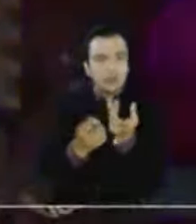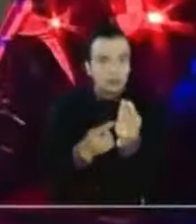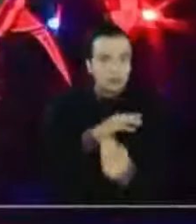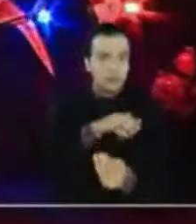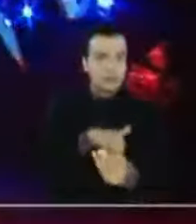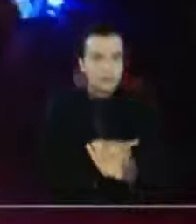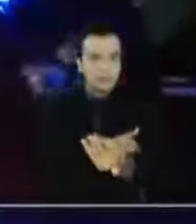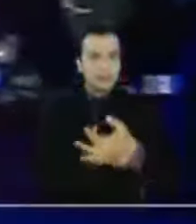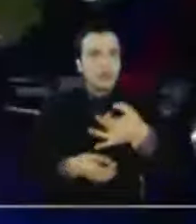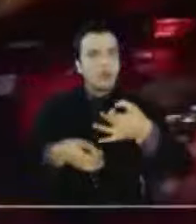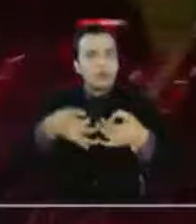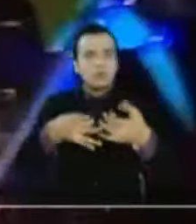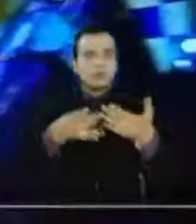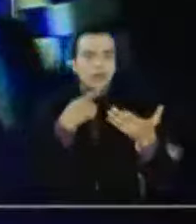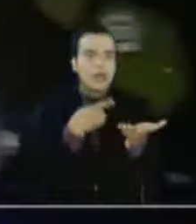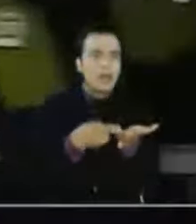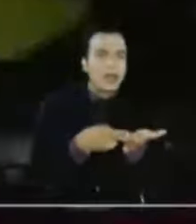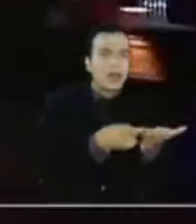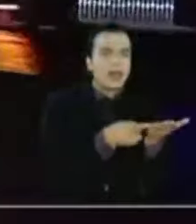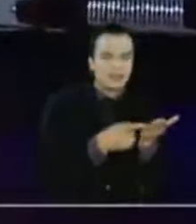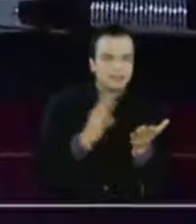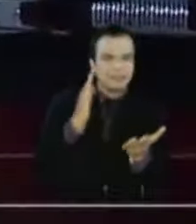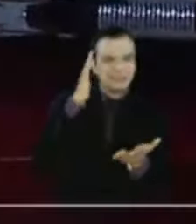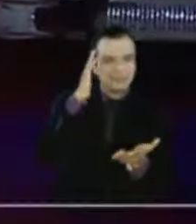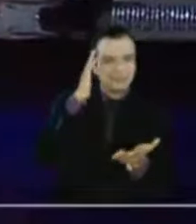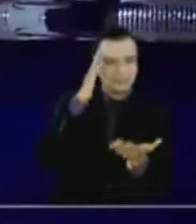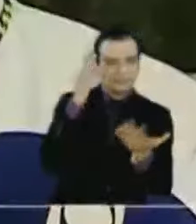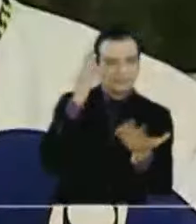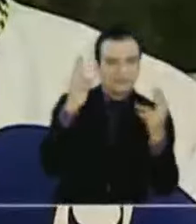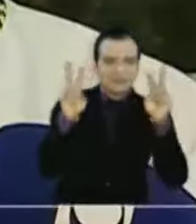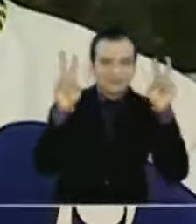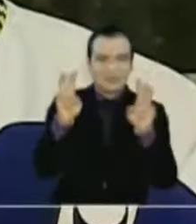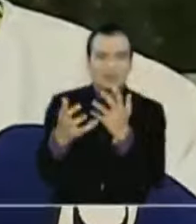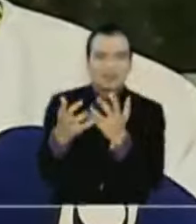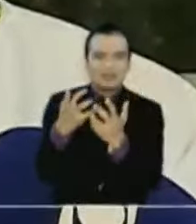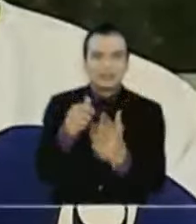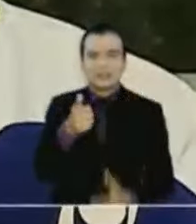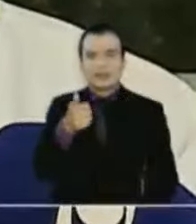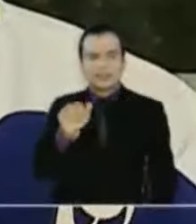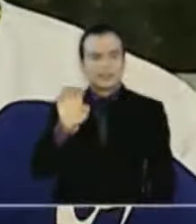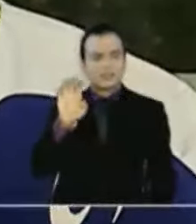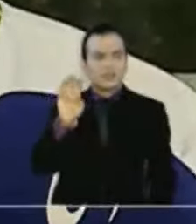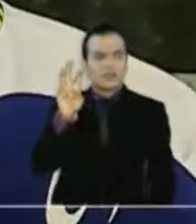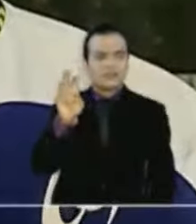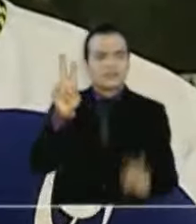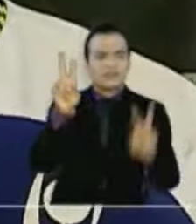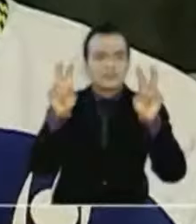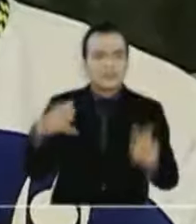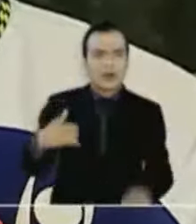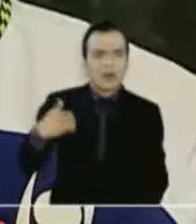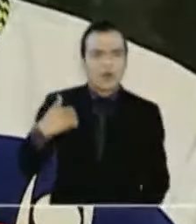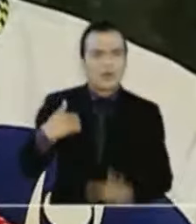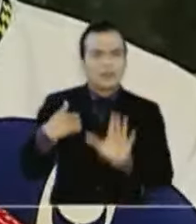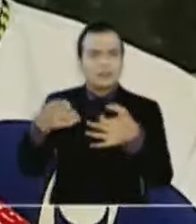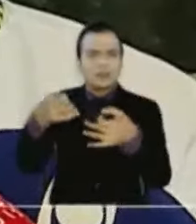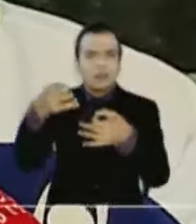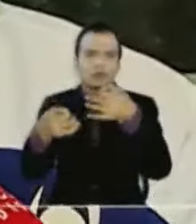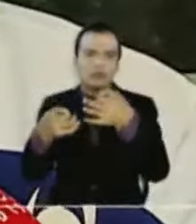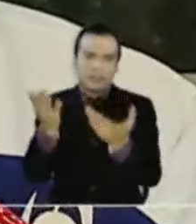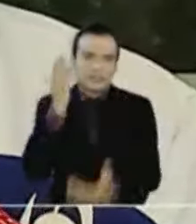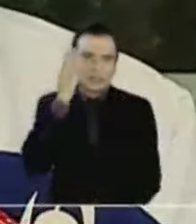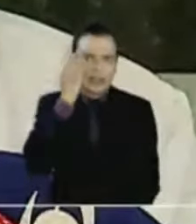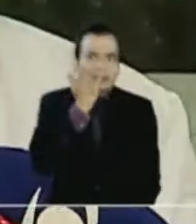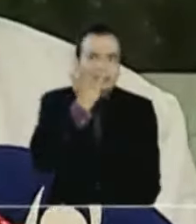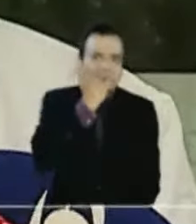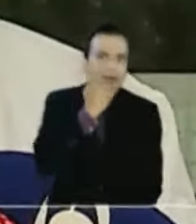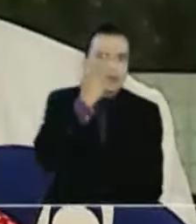la práctica con el sistema 1098, a entender de manera bien importante el sistema desde la